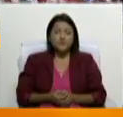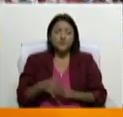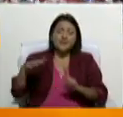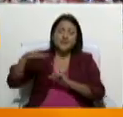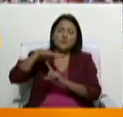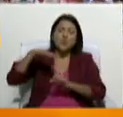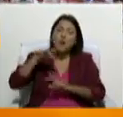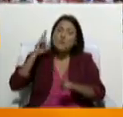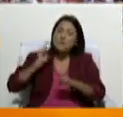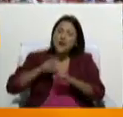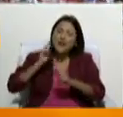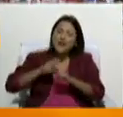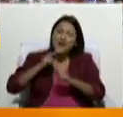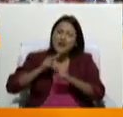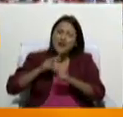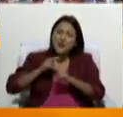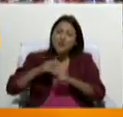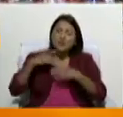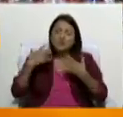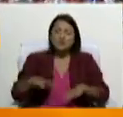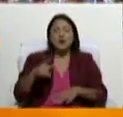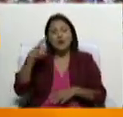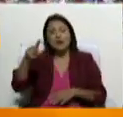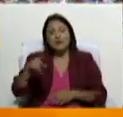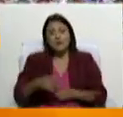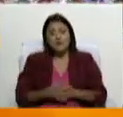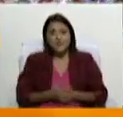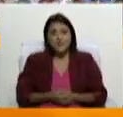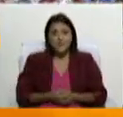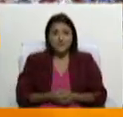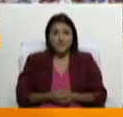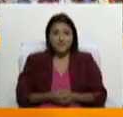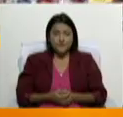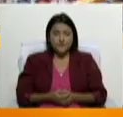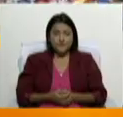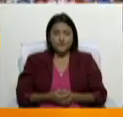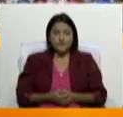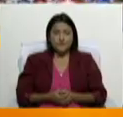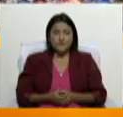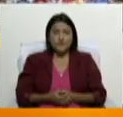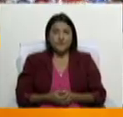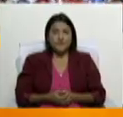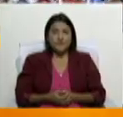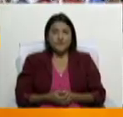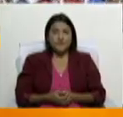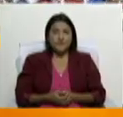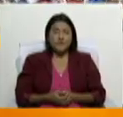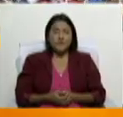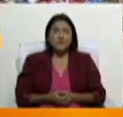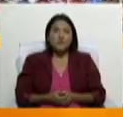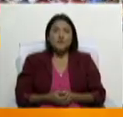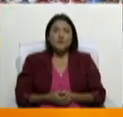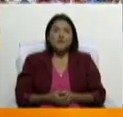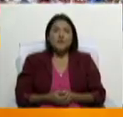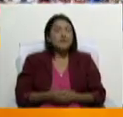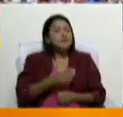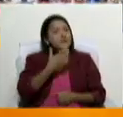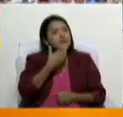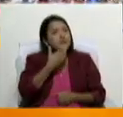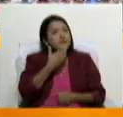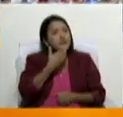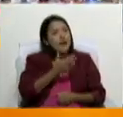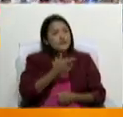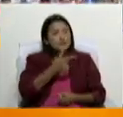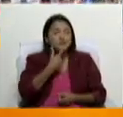situaciones peligrosas, estamos frente, en este caso, un sionismo desquiciado que no le importa nada. Muchísimas gracias. Bien,